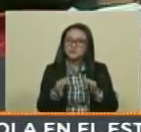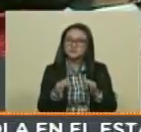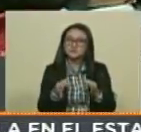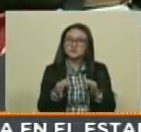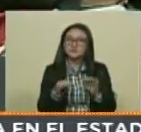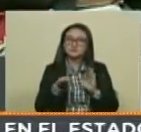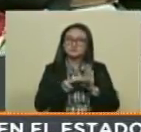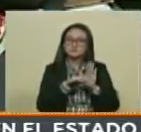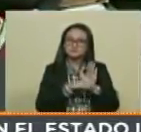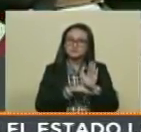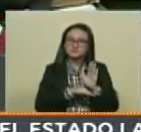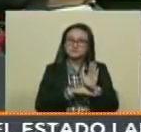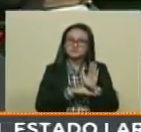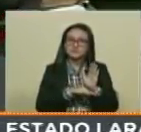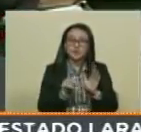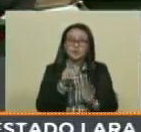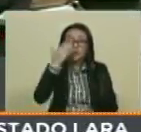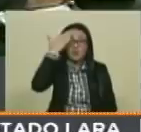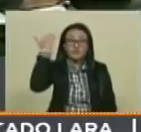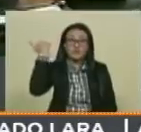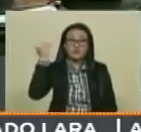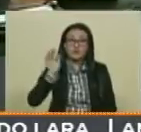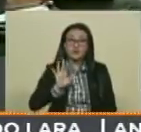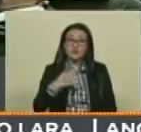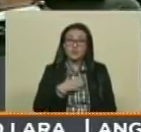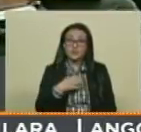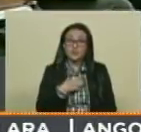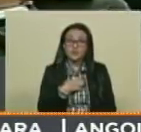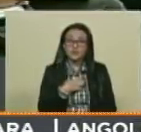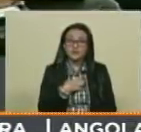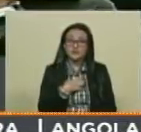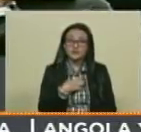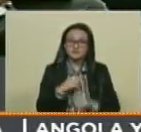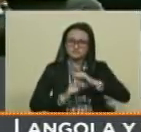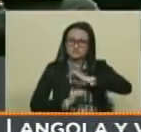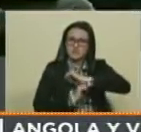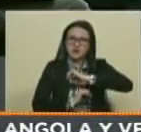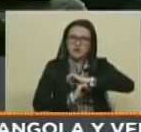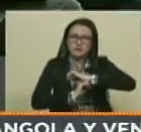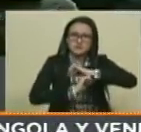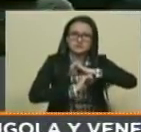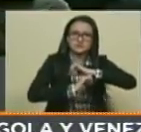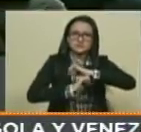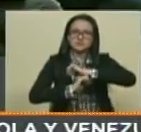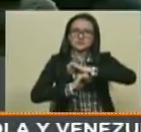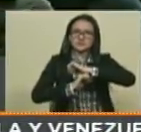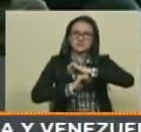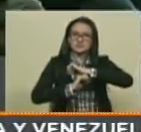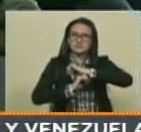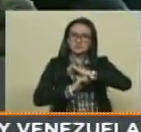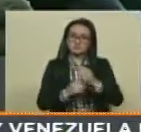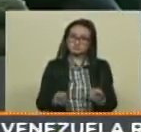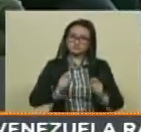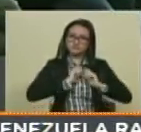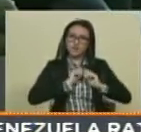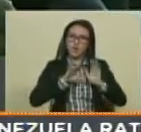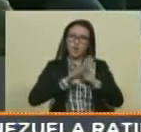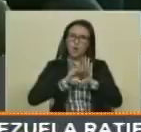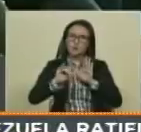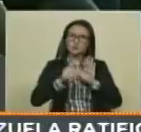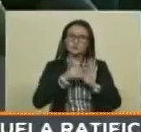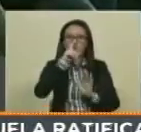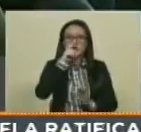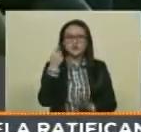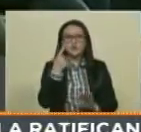de la progresividad, no se nos olvide eso, dentro de las bases garantista que nos dejó la Constitución del